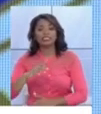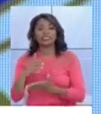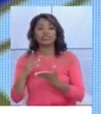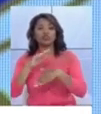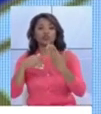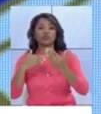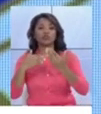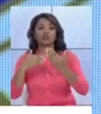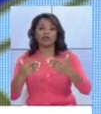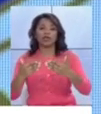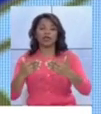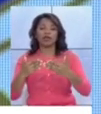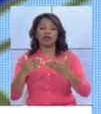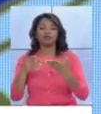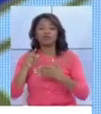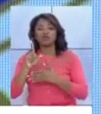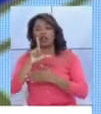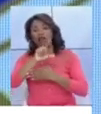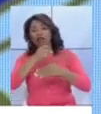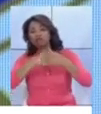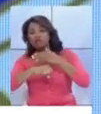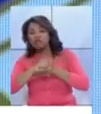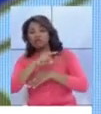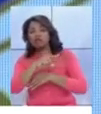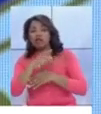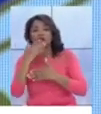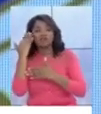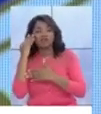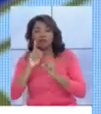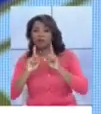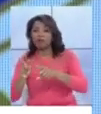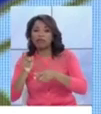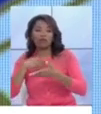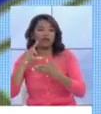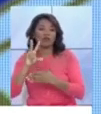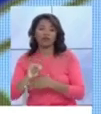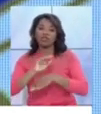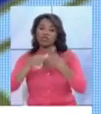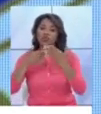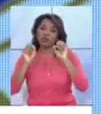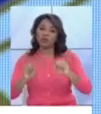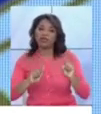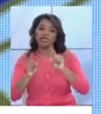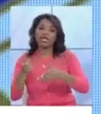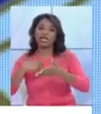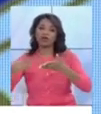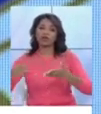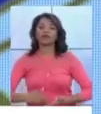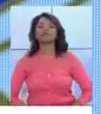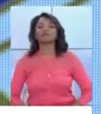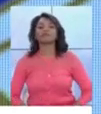y que donde nazca no determine el futuro de tu educación o lo que puedas lograr en la vida